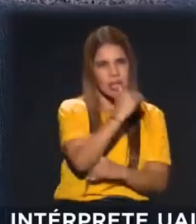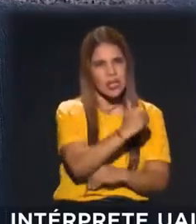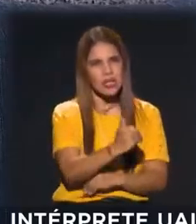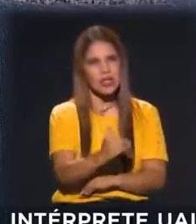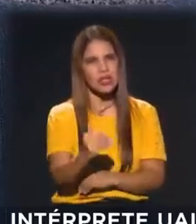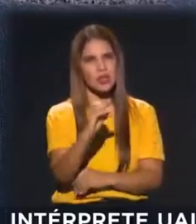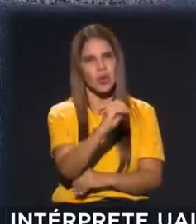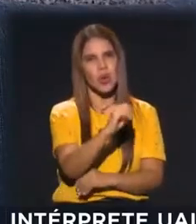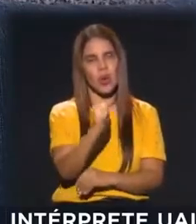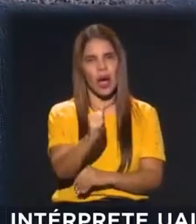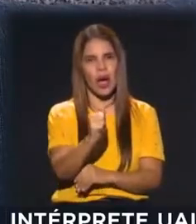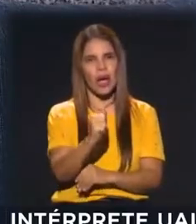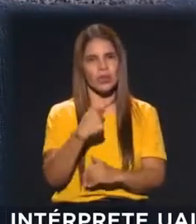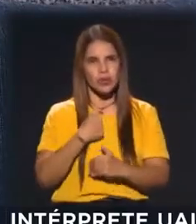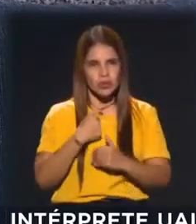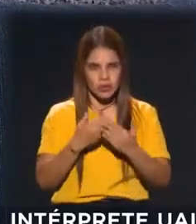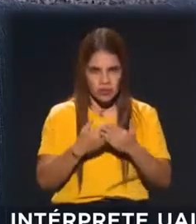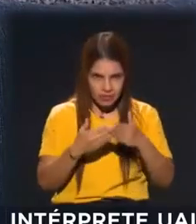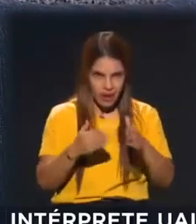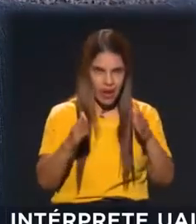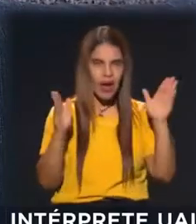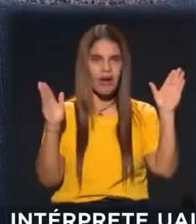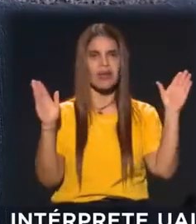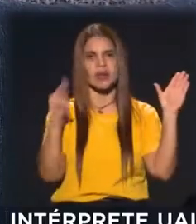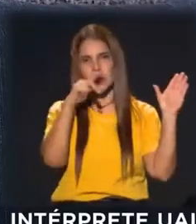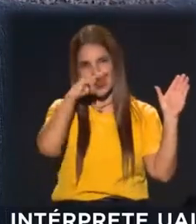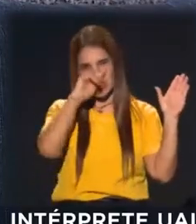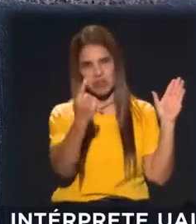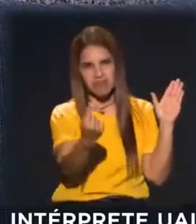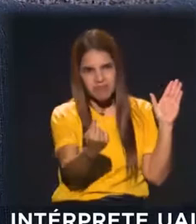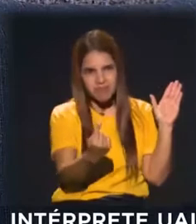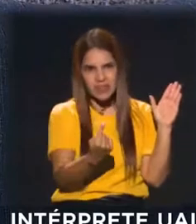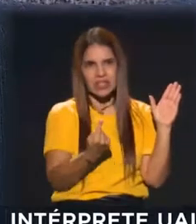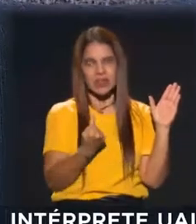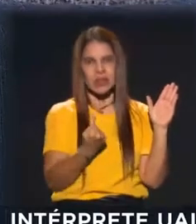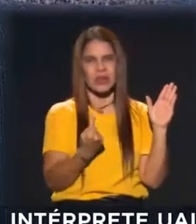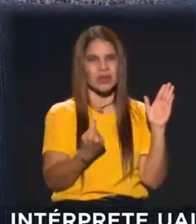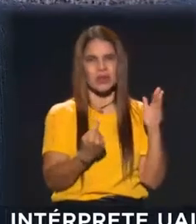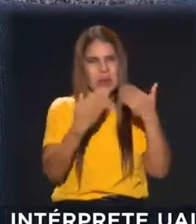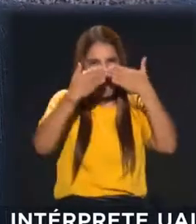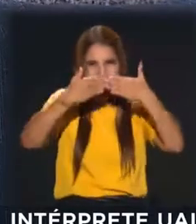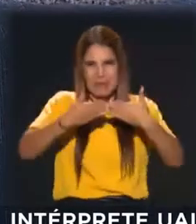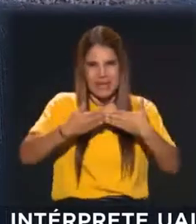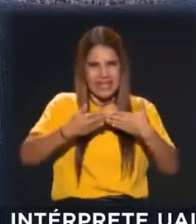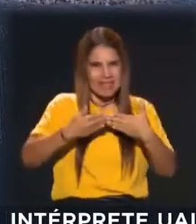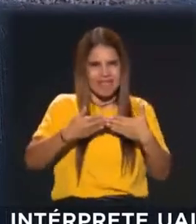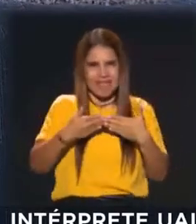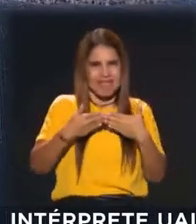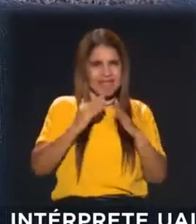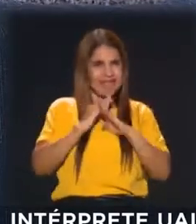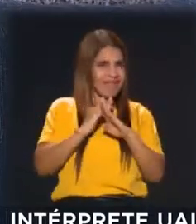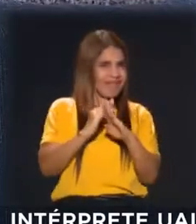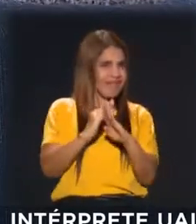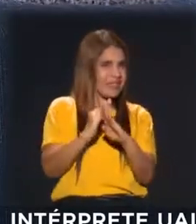libro personal también y dejarnos leer de ellos, dejar un poco, como lo venía diciendo, esa barrera de protección, que es innecesaria